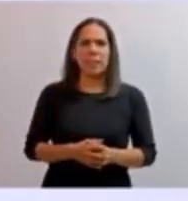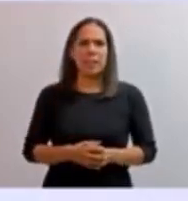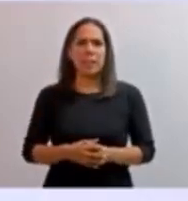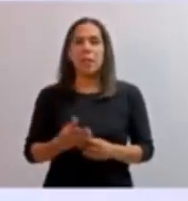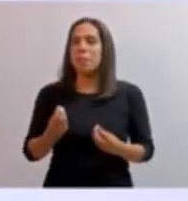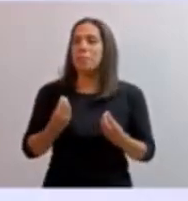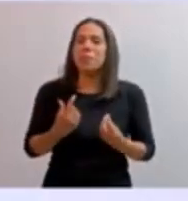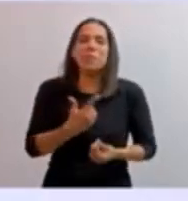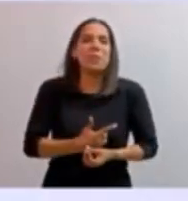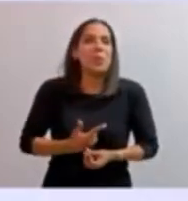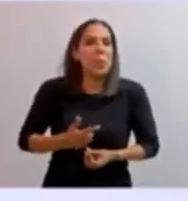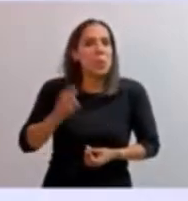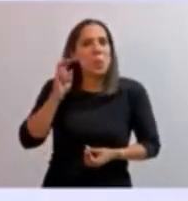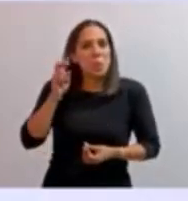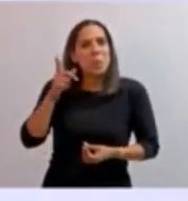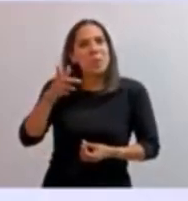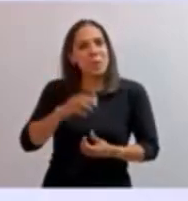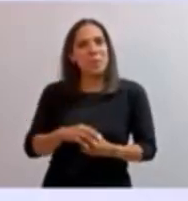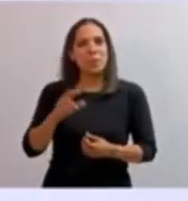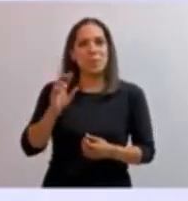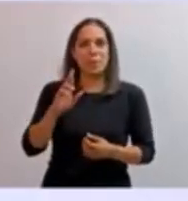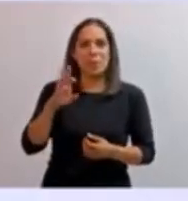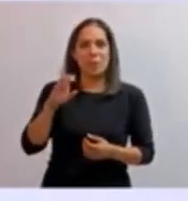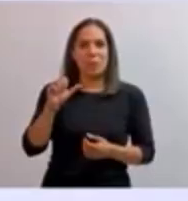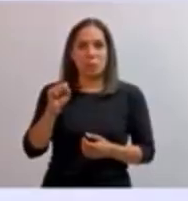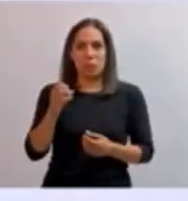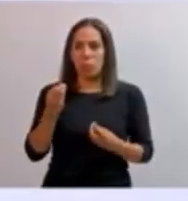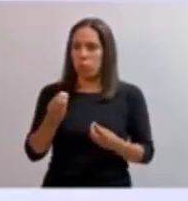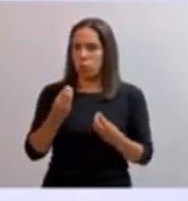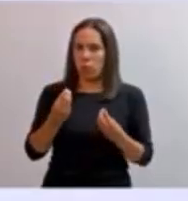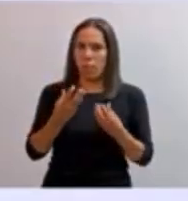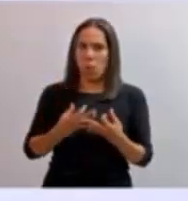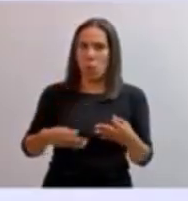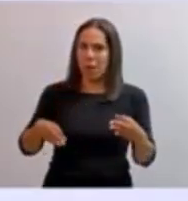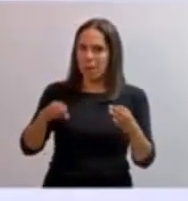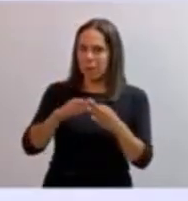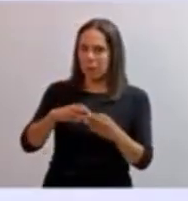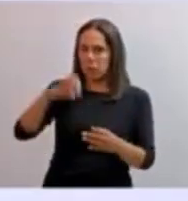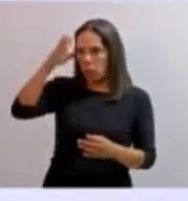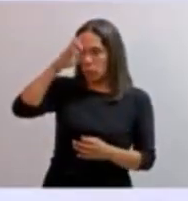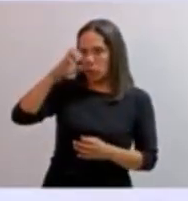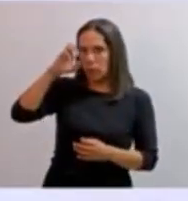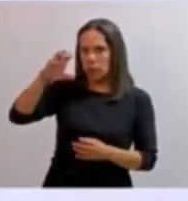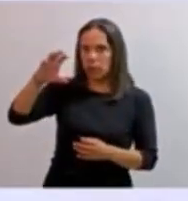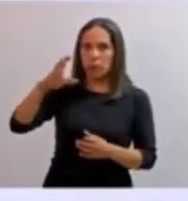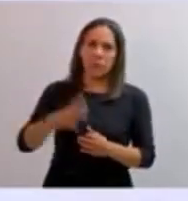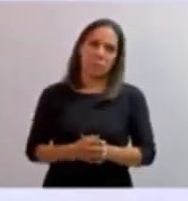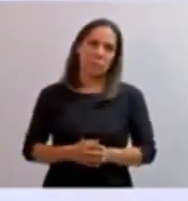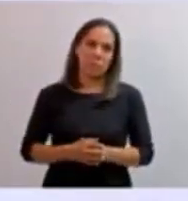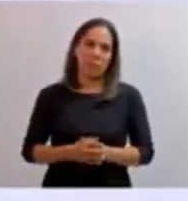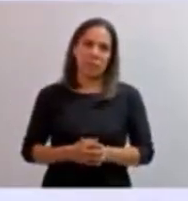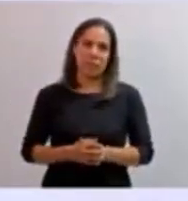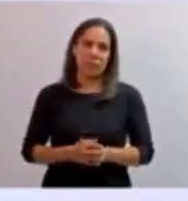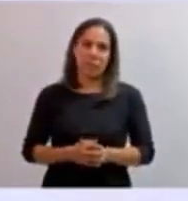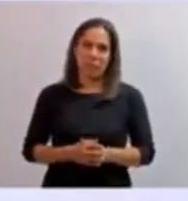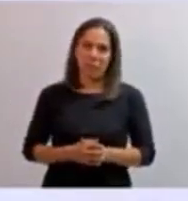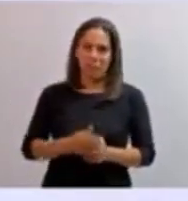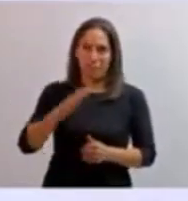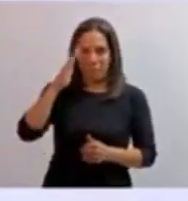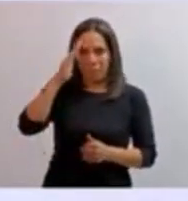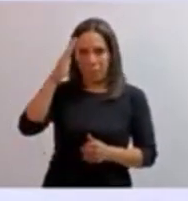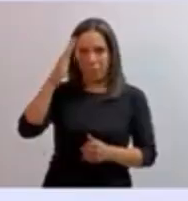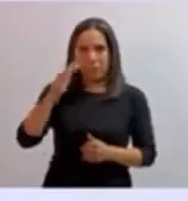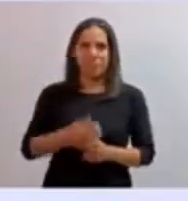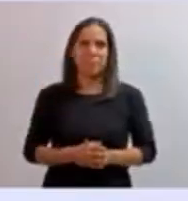gusto escuchar a la maestra Rosa Irene, gran supervisora con una trayectoria admirable. Otro comentario que tenemos